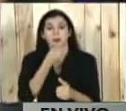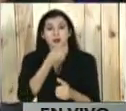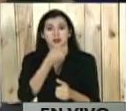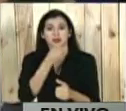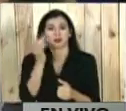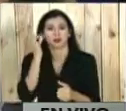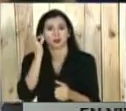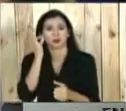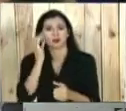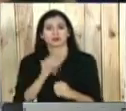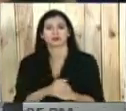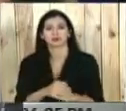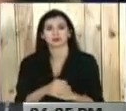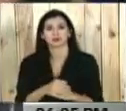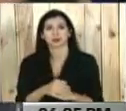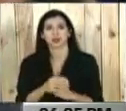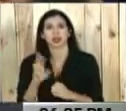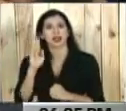por Radio Miraflores.